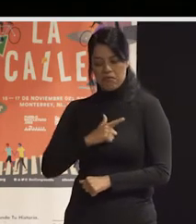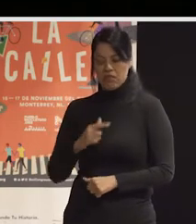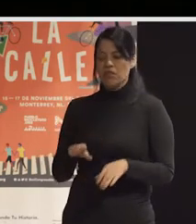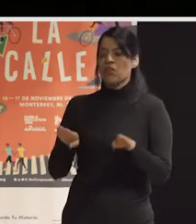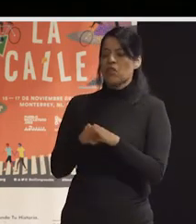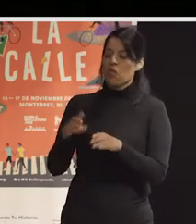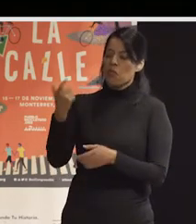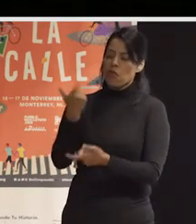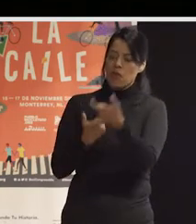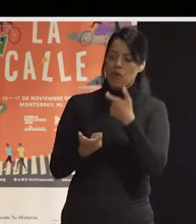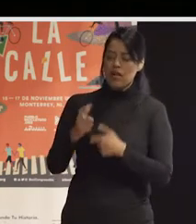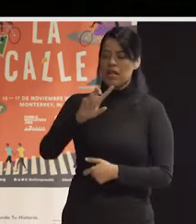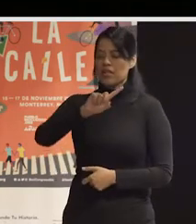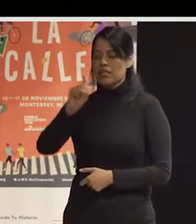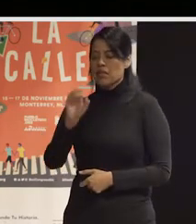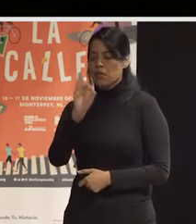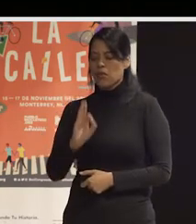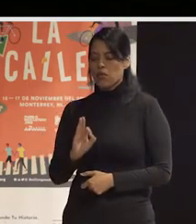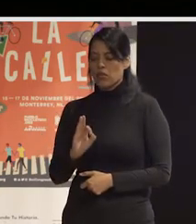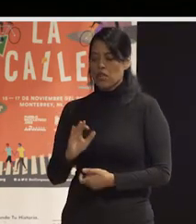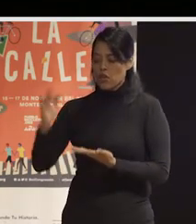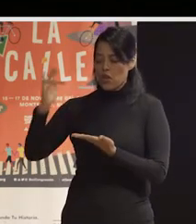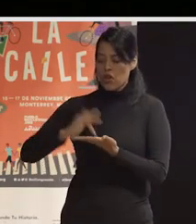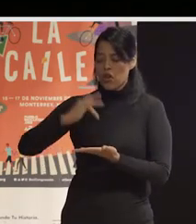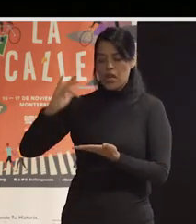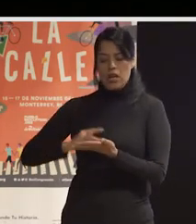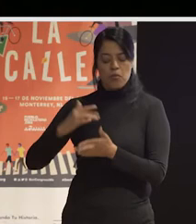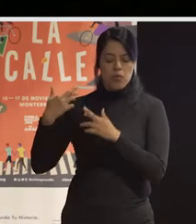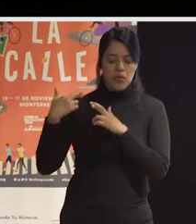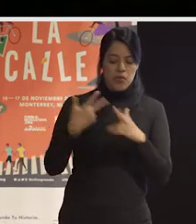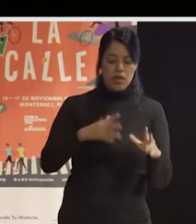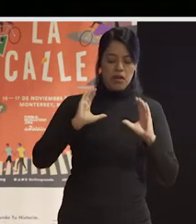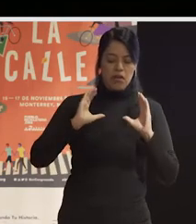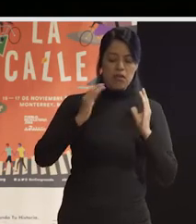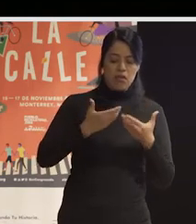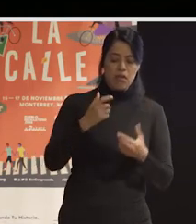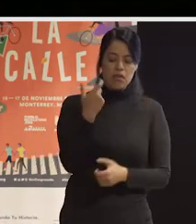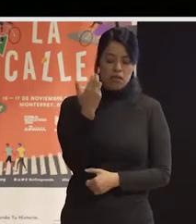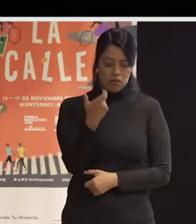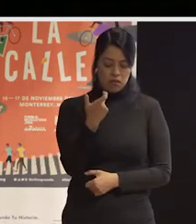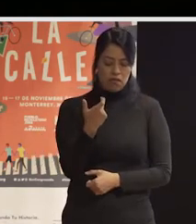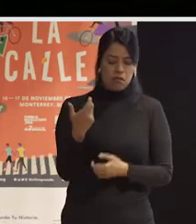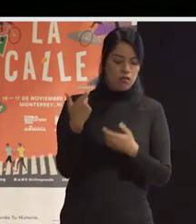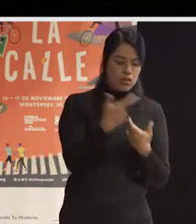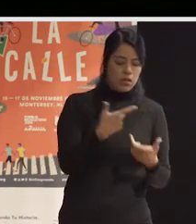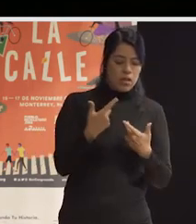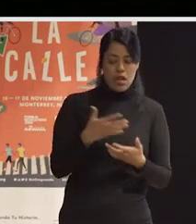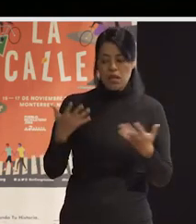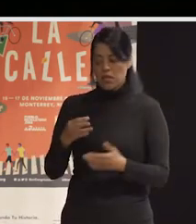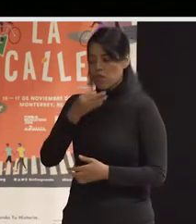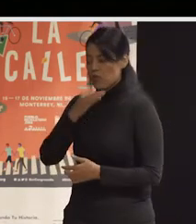financiamos 100% el apoyo viene de donaciones de la comunidad nos pasamos en hacemos fiestas